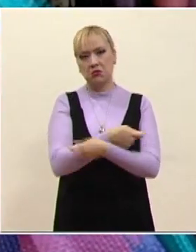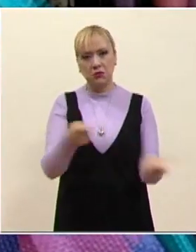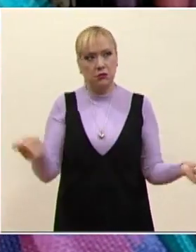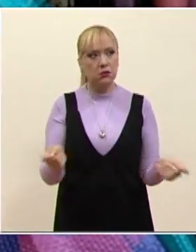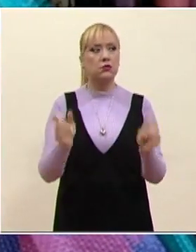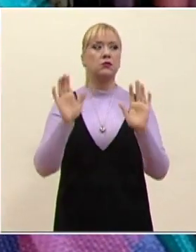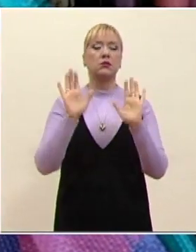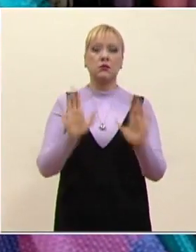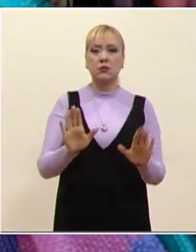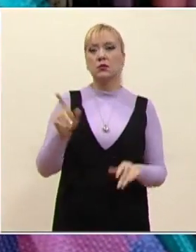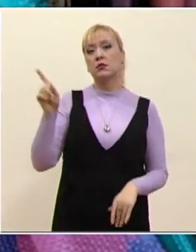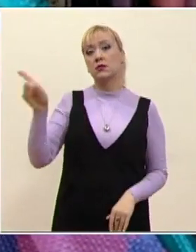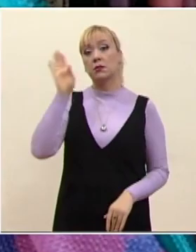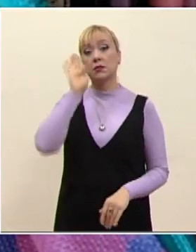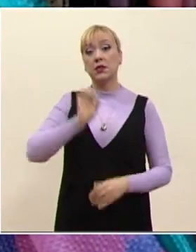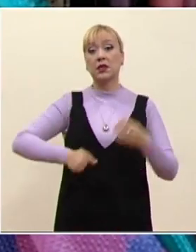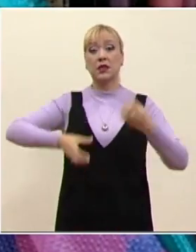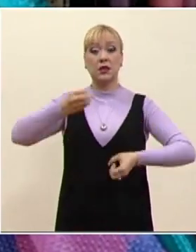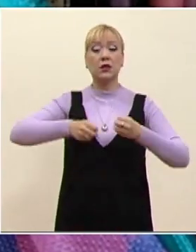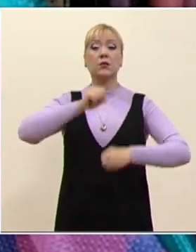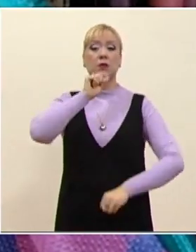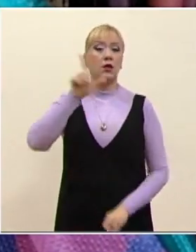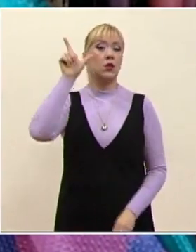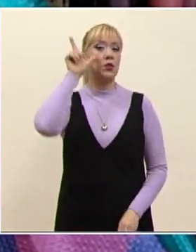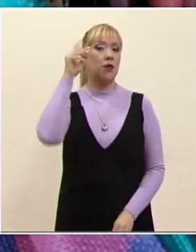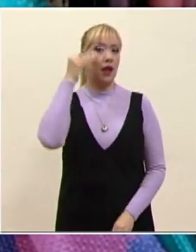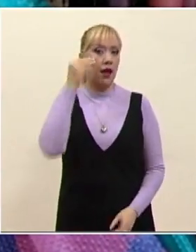la ponencia del ministro Luis María Aguilar.